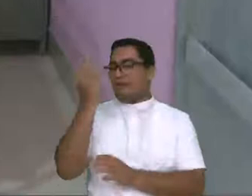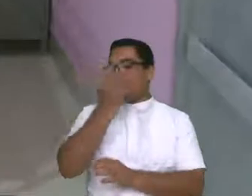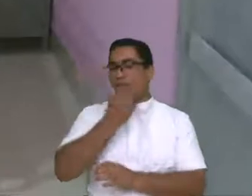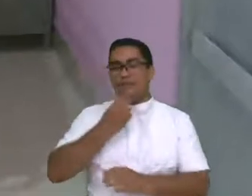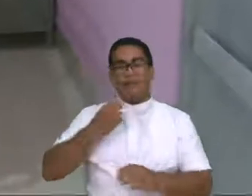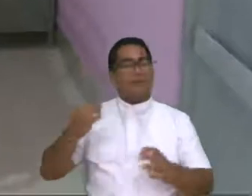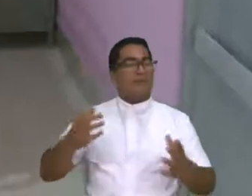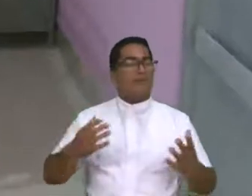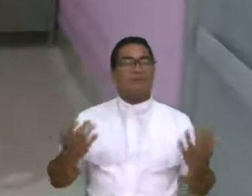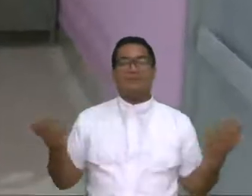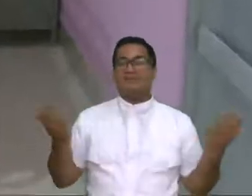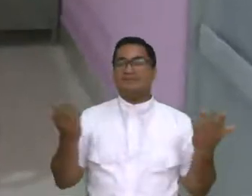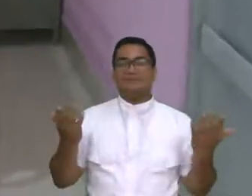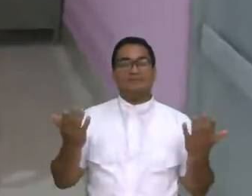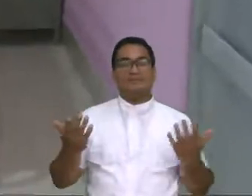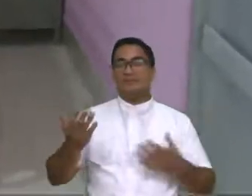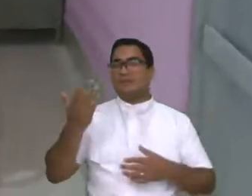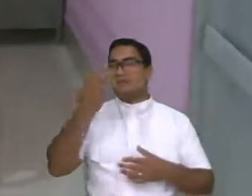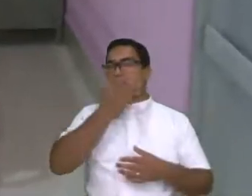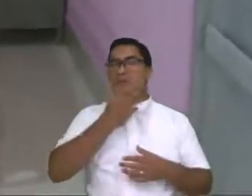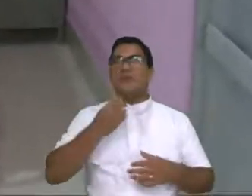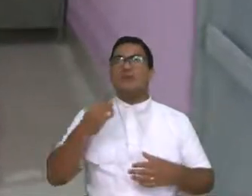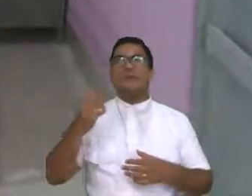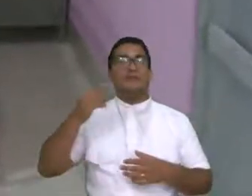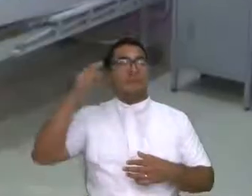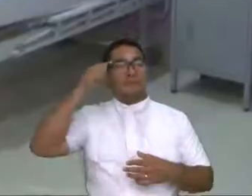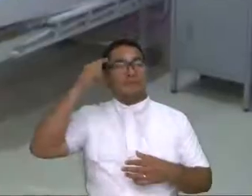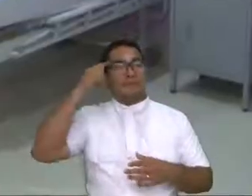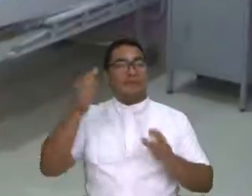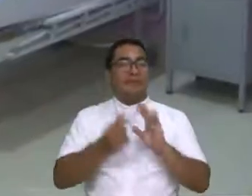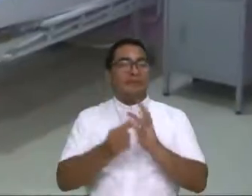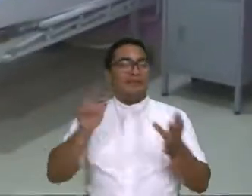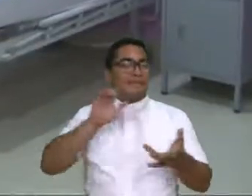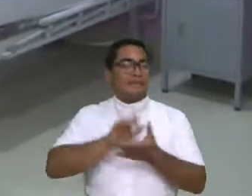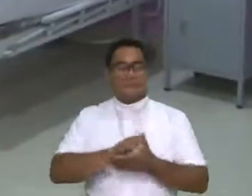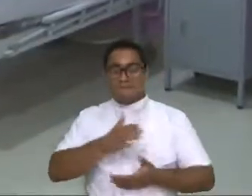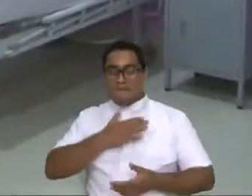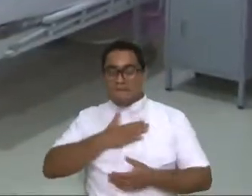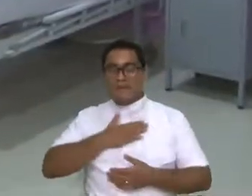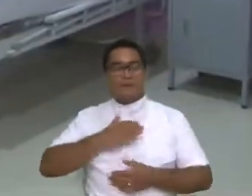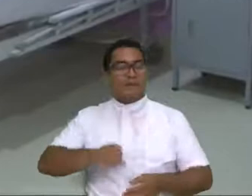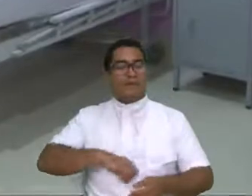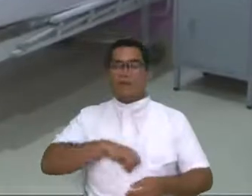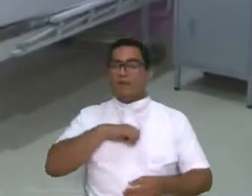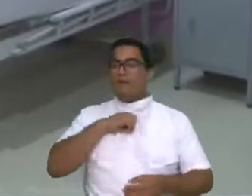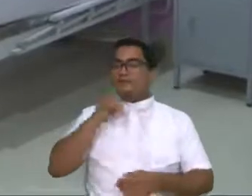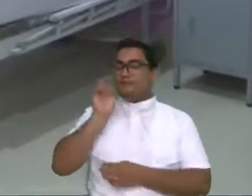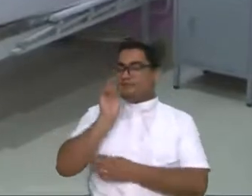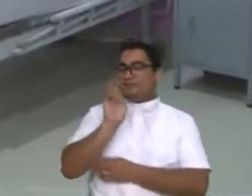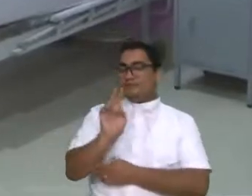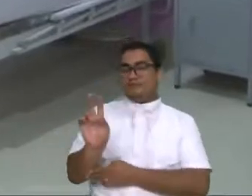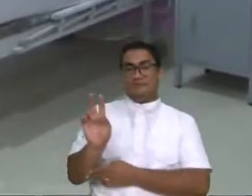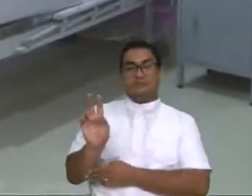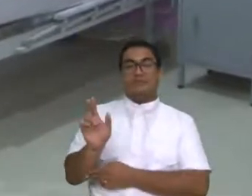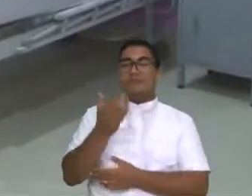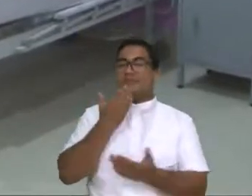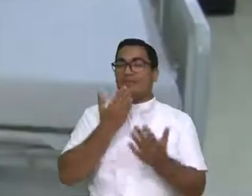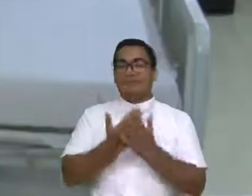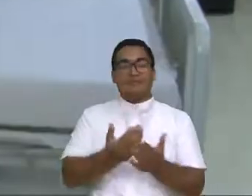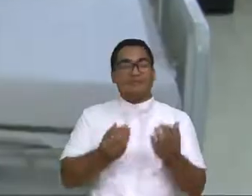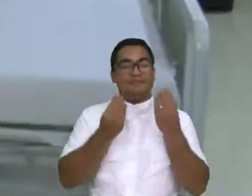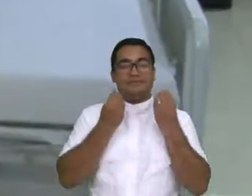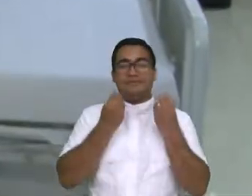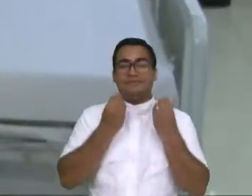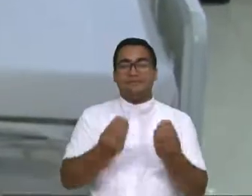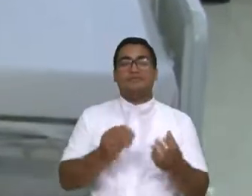todo muy bien acondicionado. Creo que mi marido estaría orgulloso de esto. Y muchísimas gracias por todo.